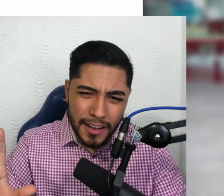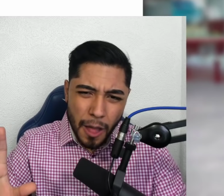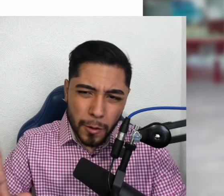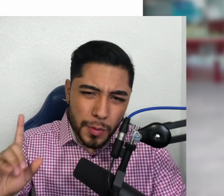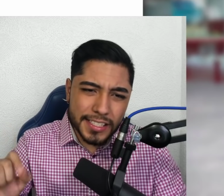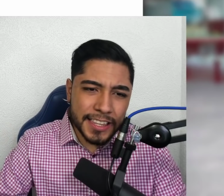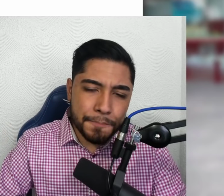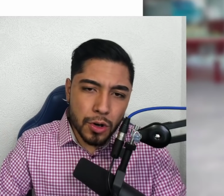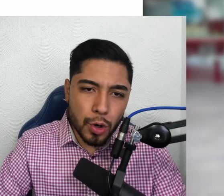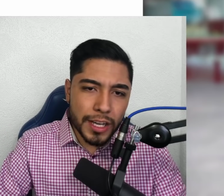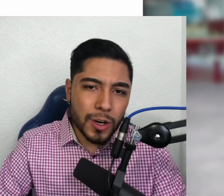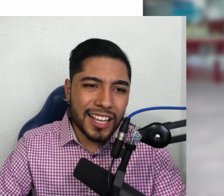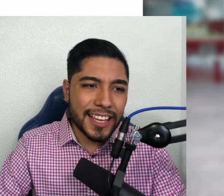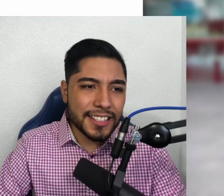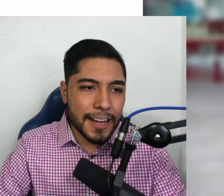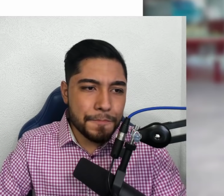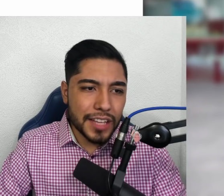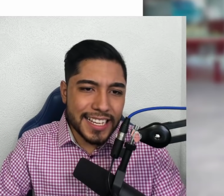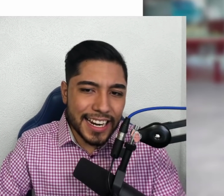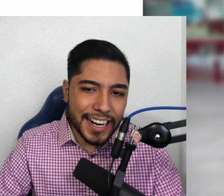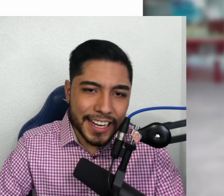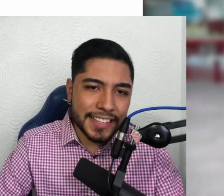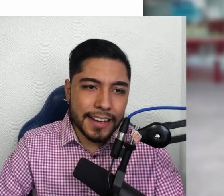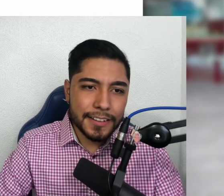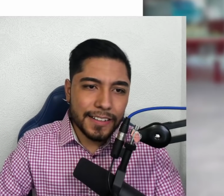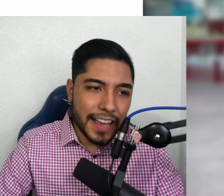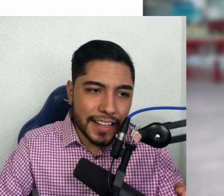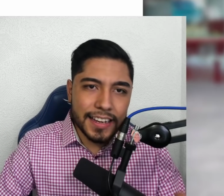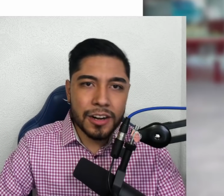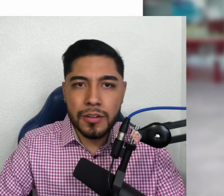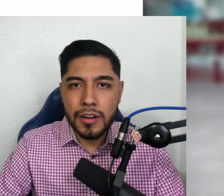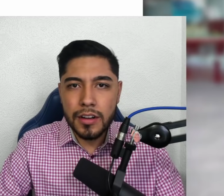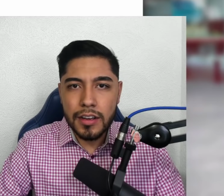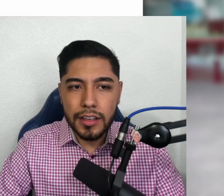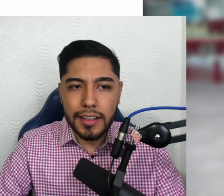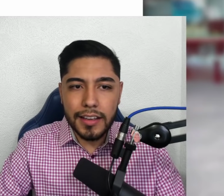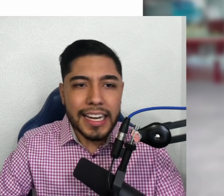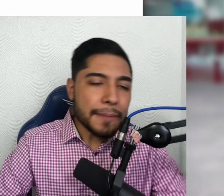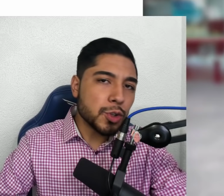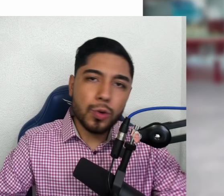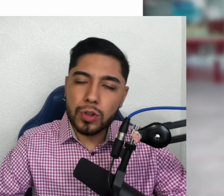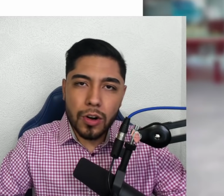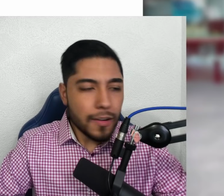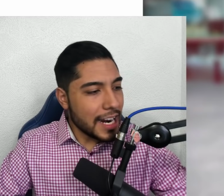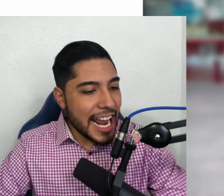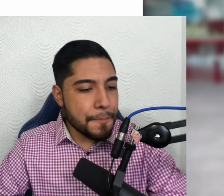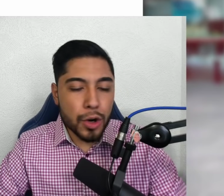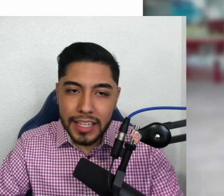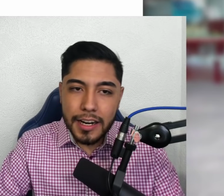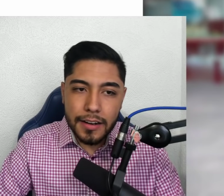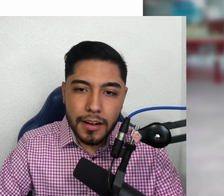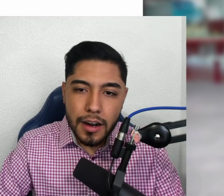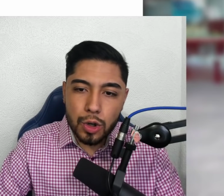vean cómo este tipo lo único que le interesa es la riqueza el dinero y en absoluto le